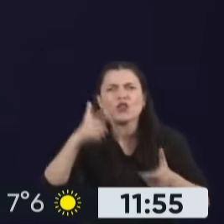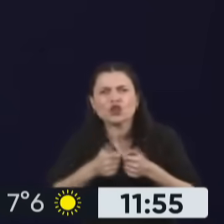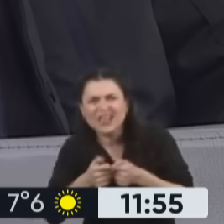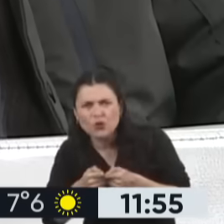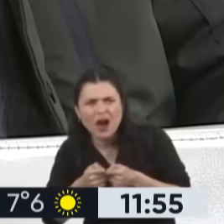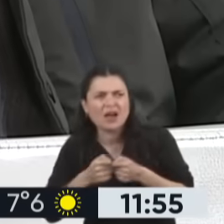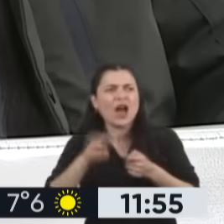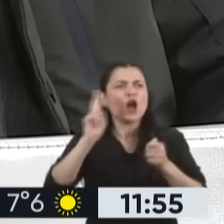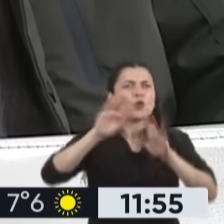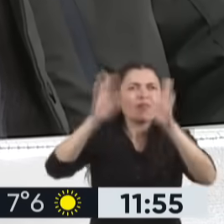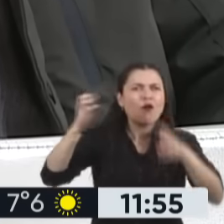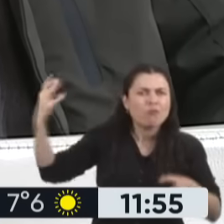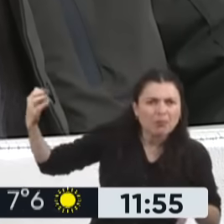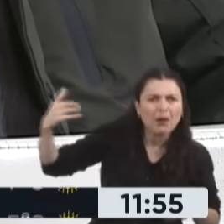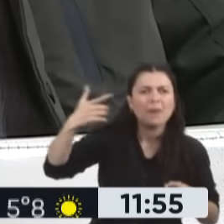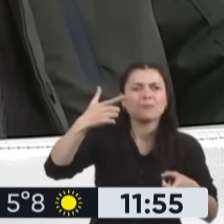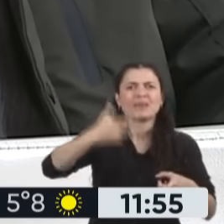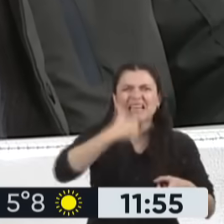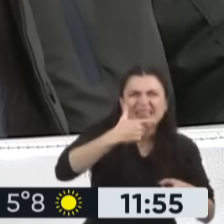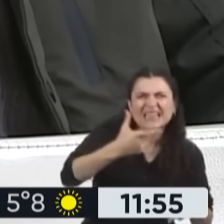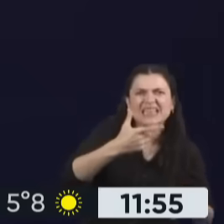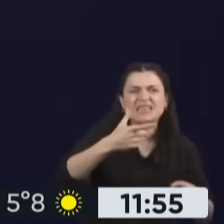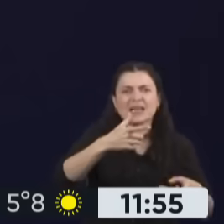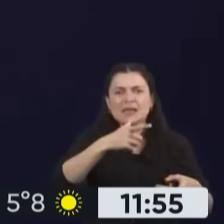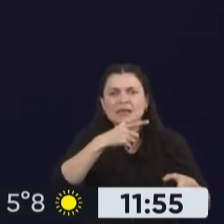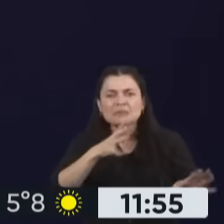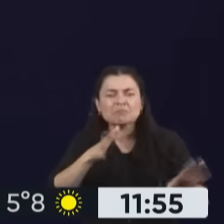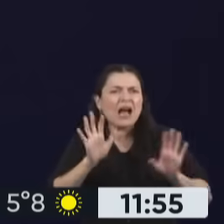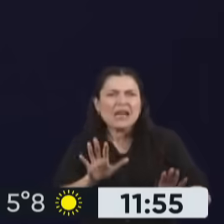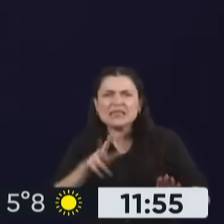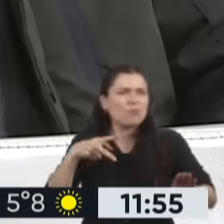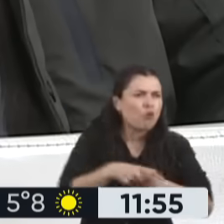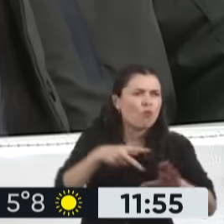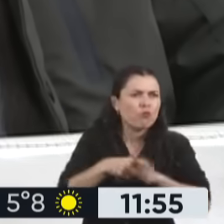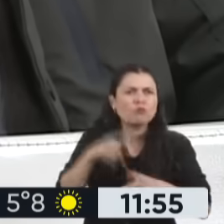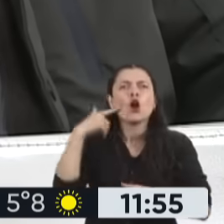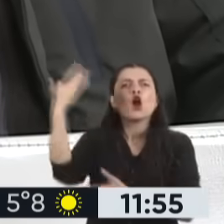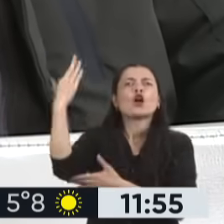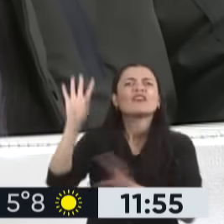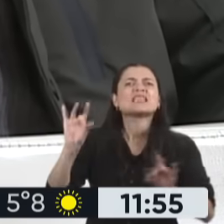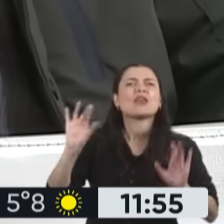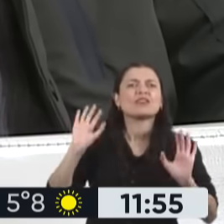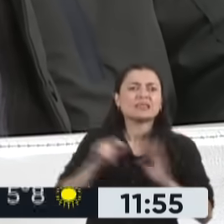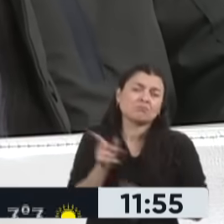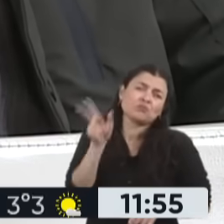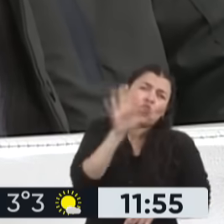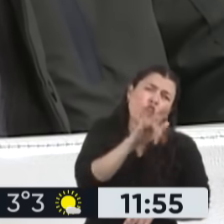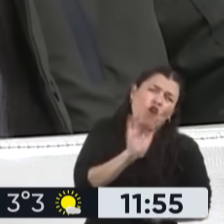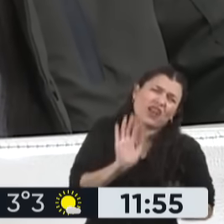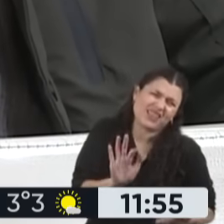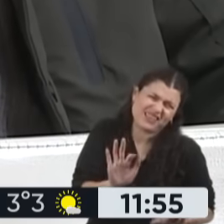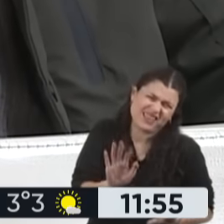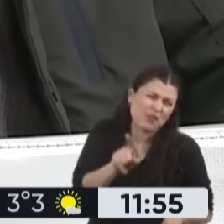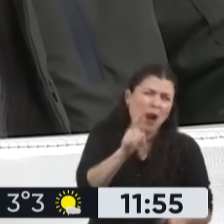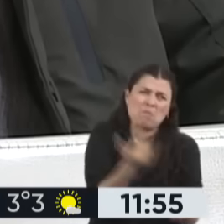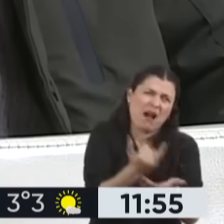la risa tuya. Ah. No, igual es parte del folclore. Son cuestiones del día a día. Sí. Hay cosas más